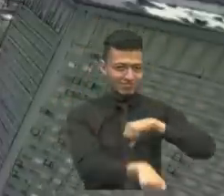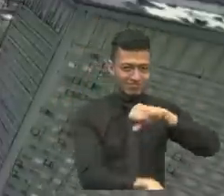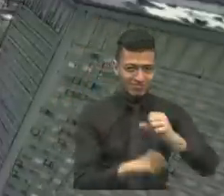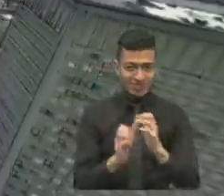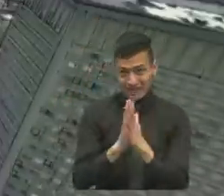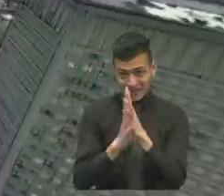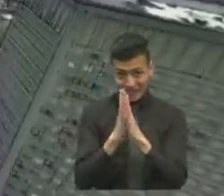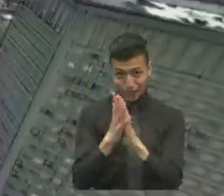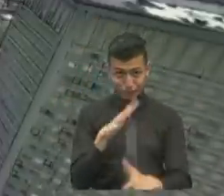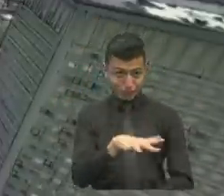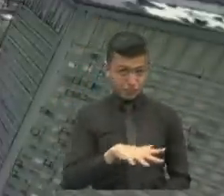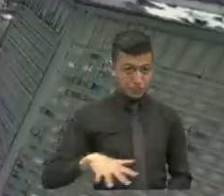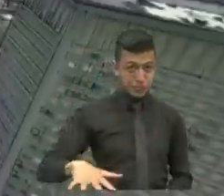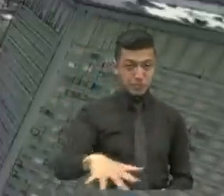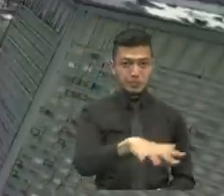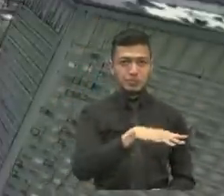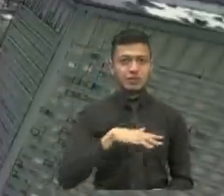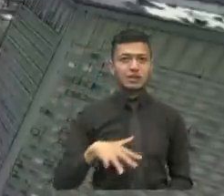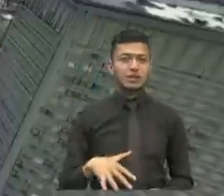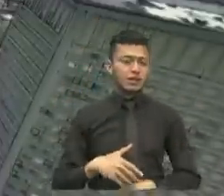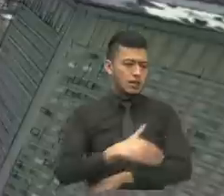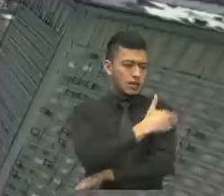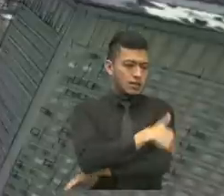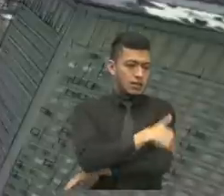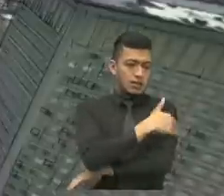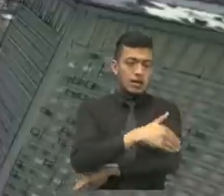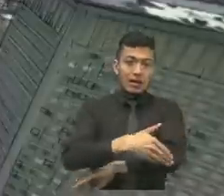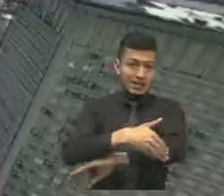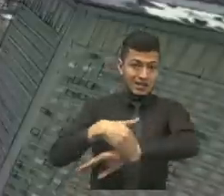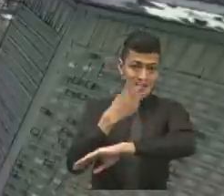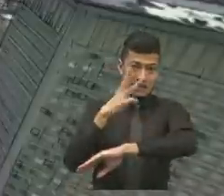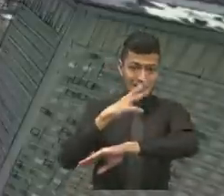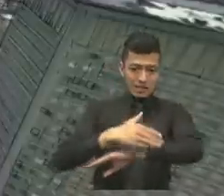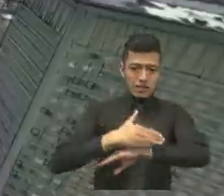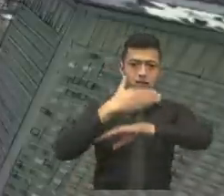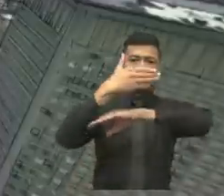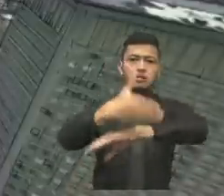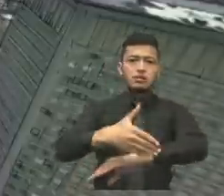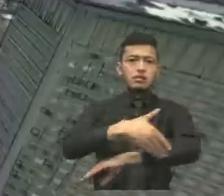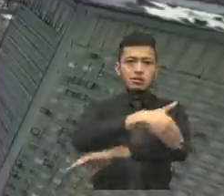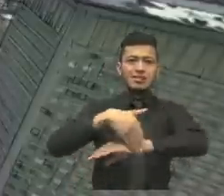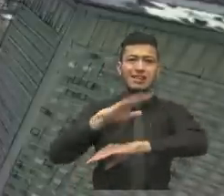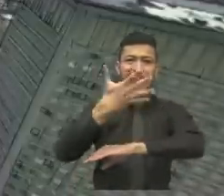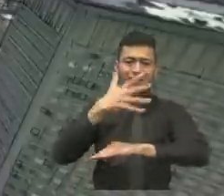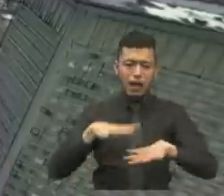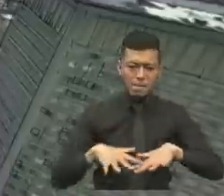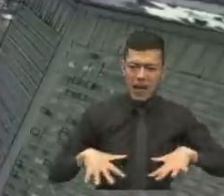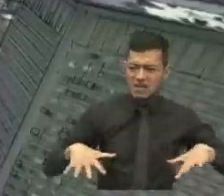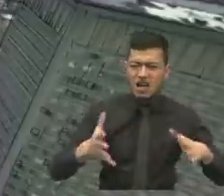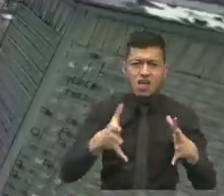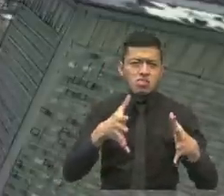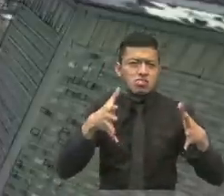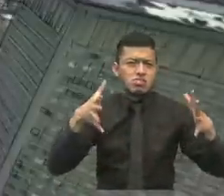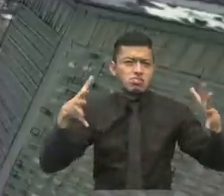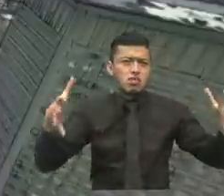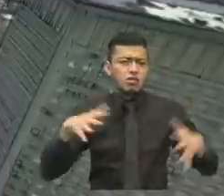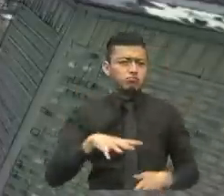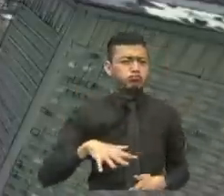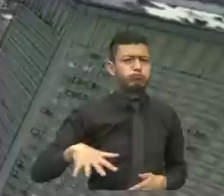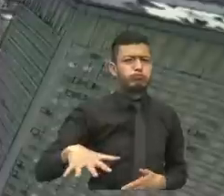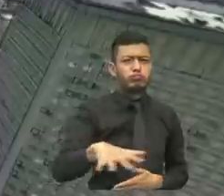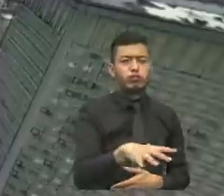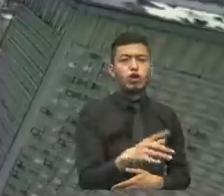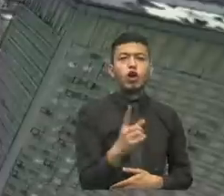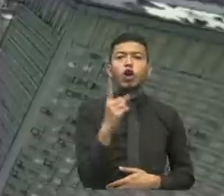internacional, desde lo que era la carrera 13 casi hasta la quinta. Todo esto es una gran plaza Alameda. Hay escasamente un